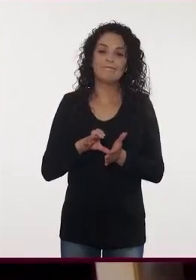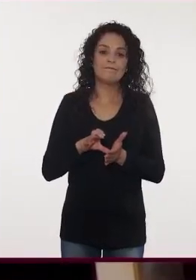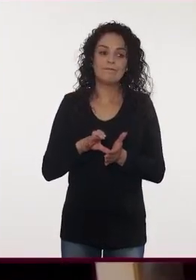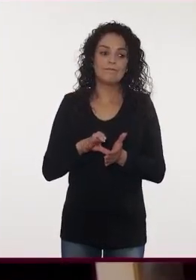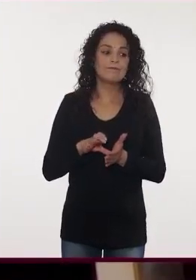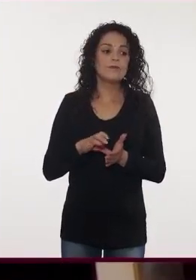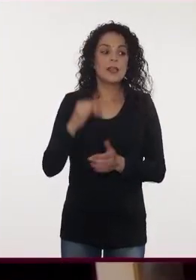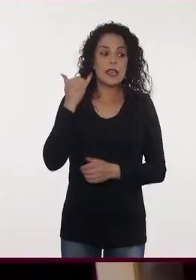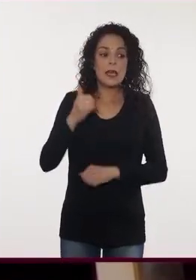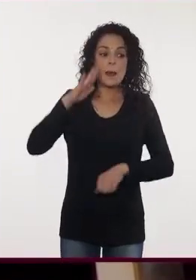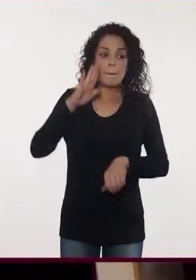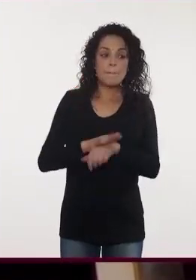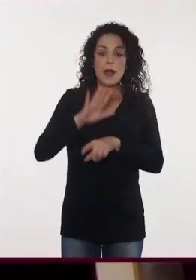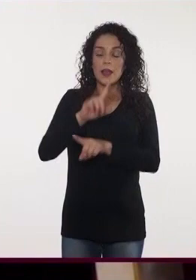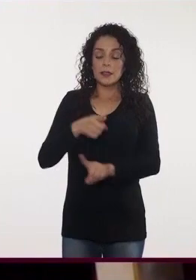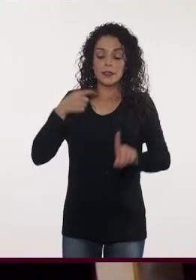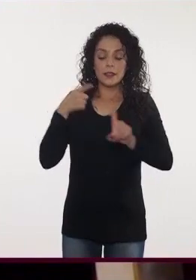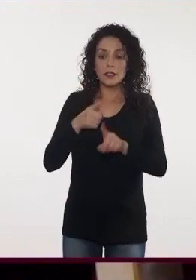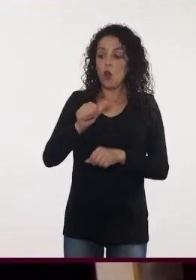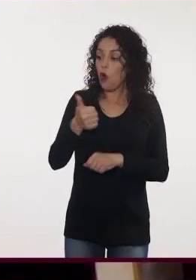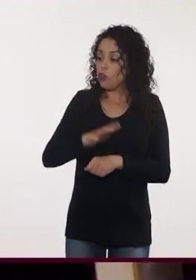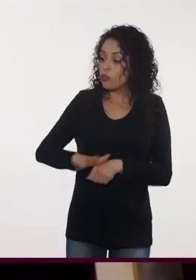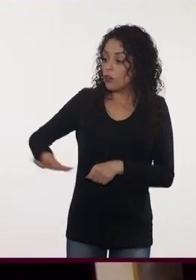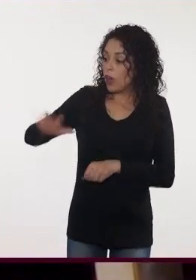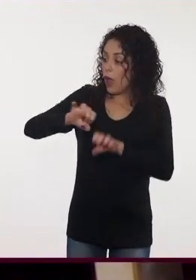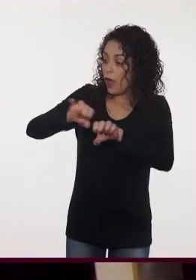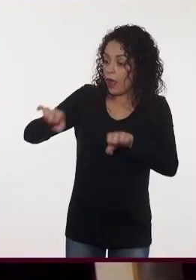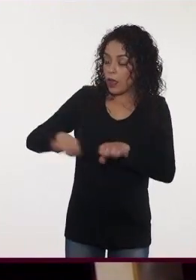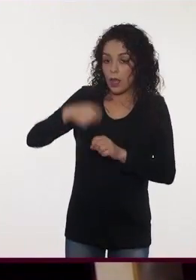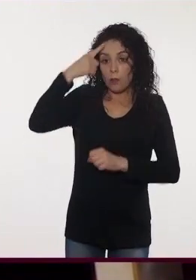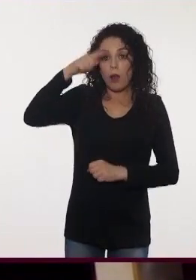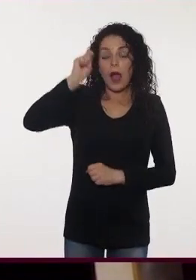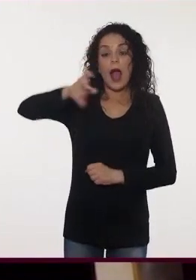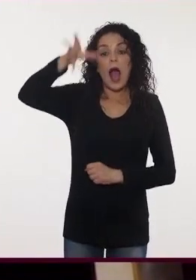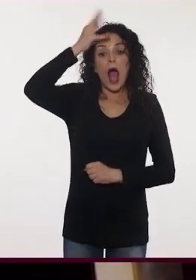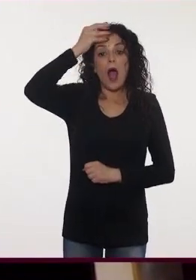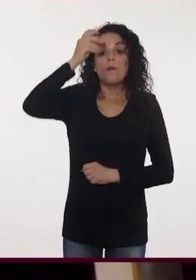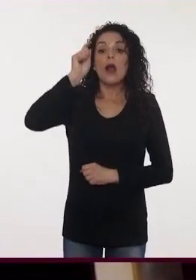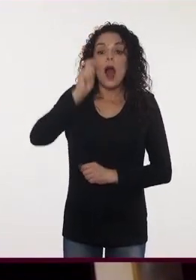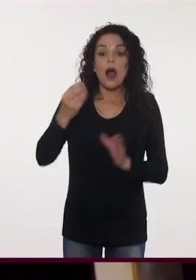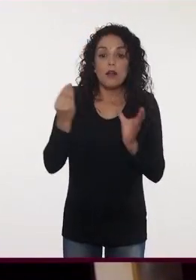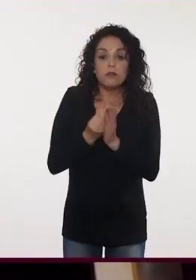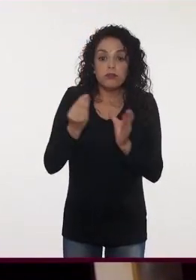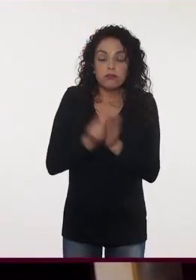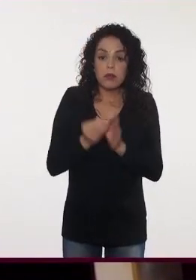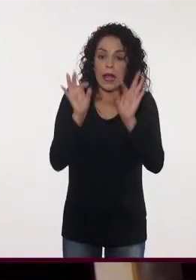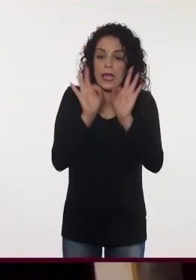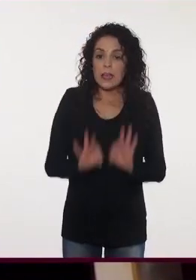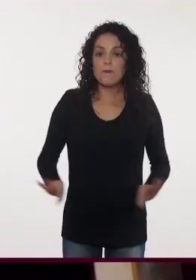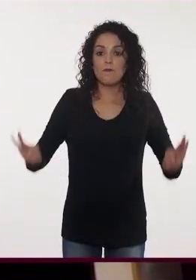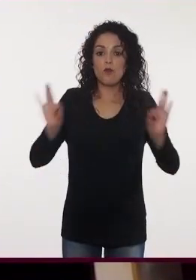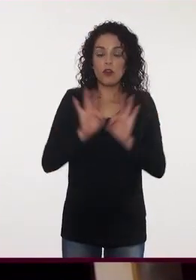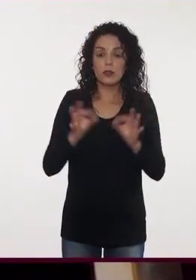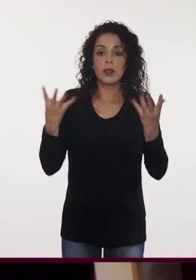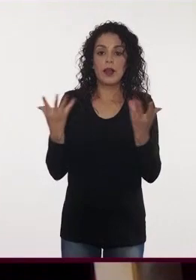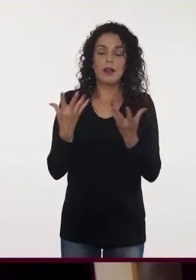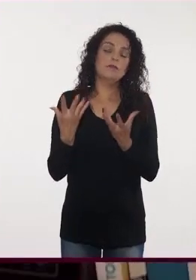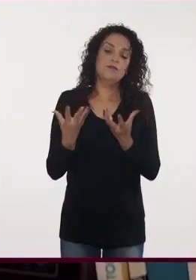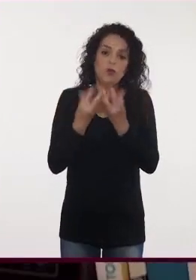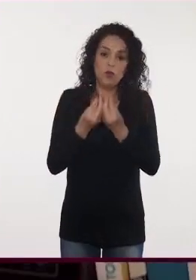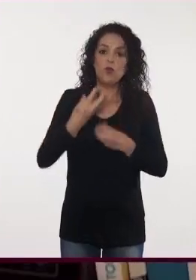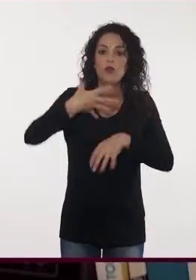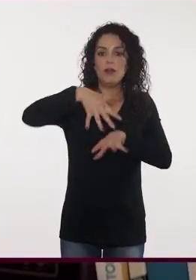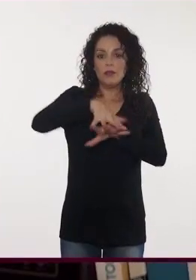y sobre todo con el resto del equipo para sensibilizar y hacer conciencia sobre la importancia de la inclusión social.